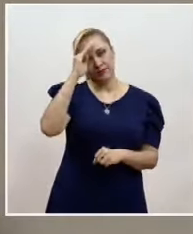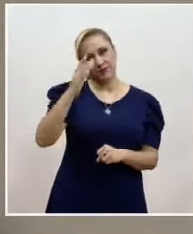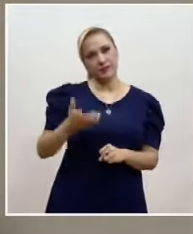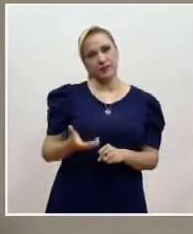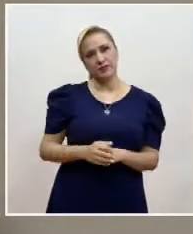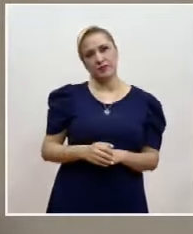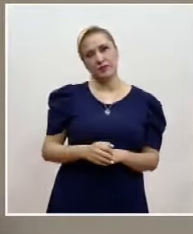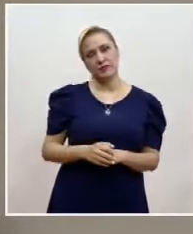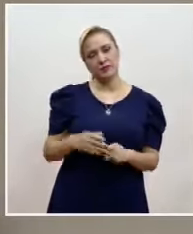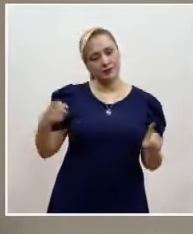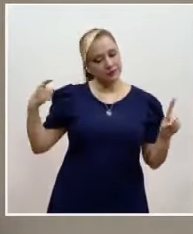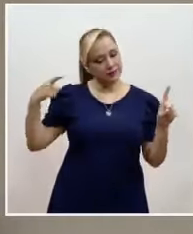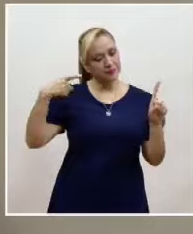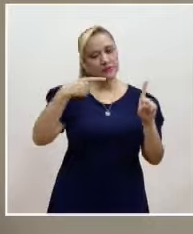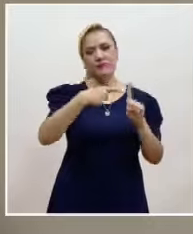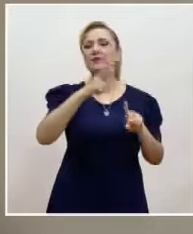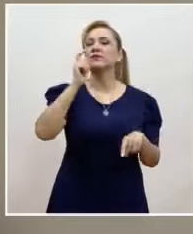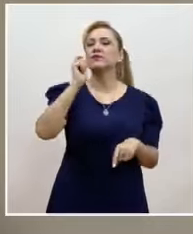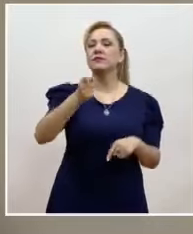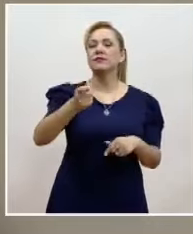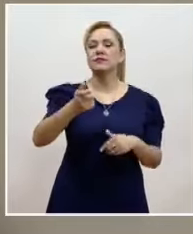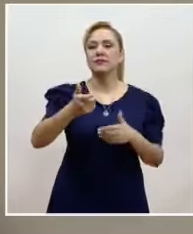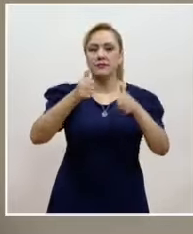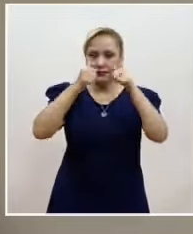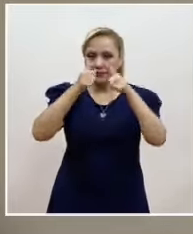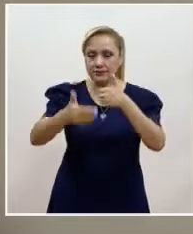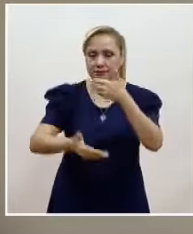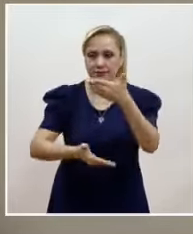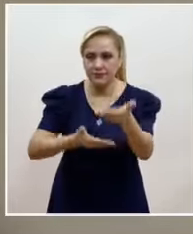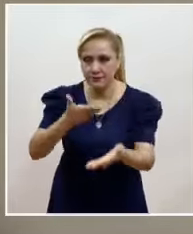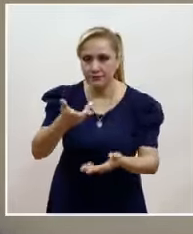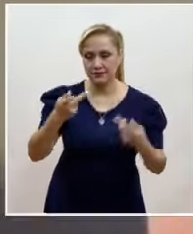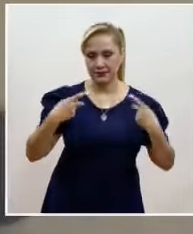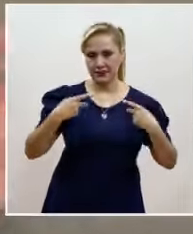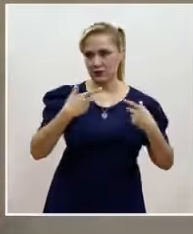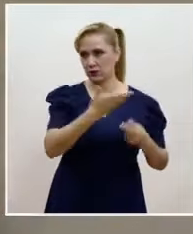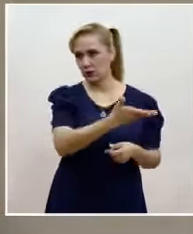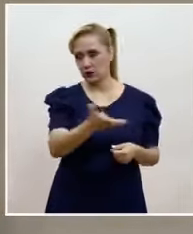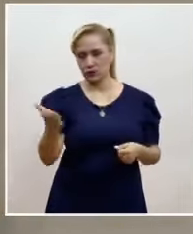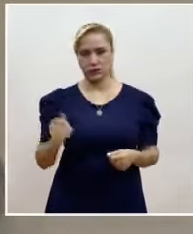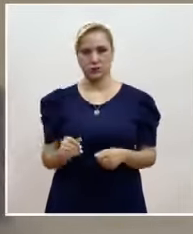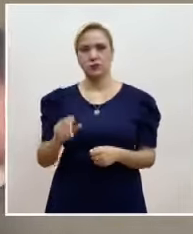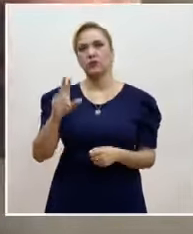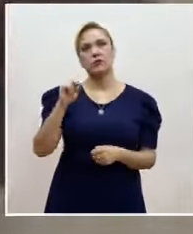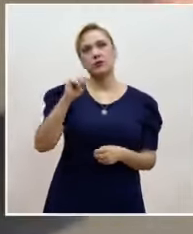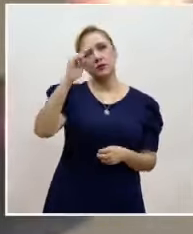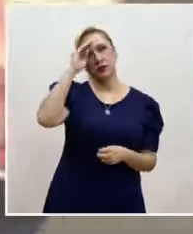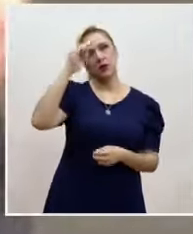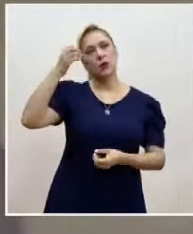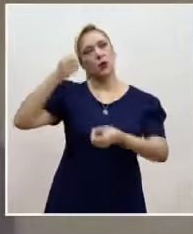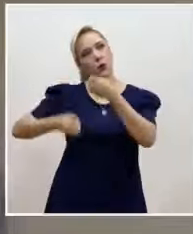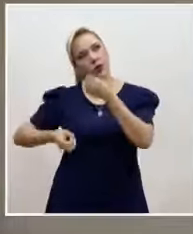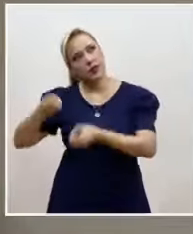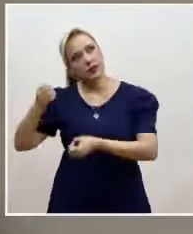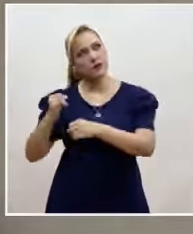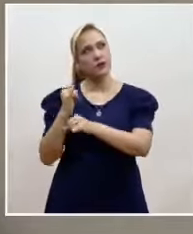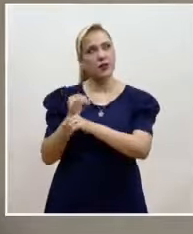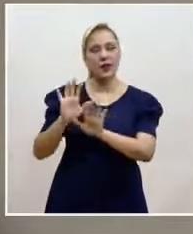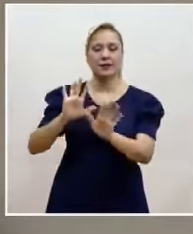pensando específicamente en el servicio de justicia, servicio público de justicia. Es decir, ya no pensemos en los juicios en línea o